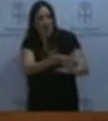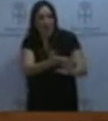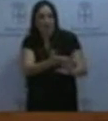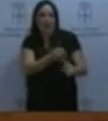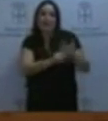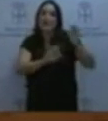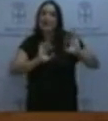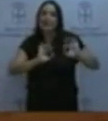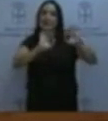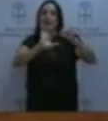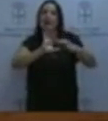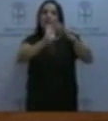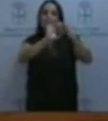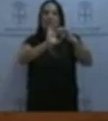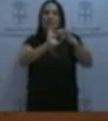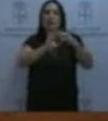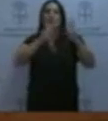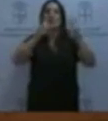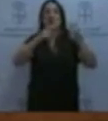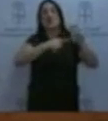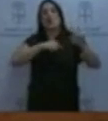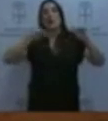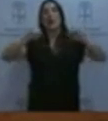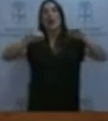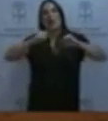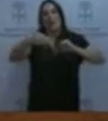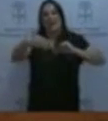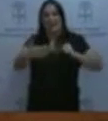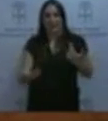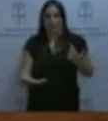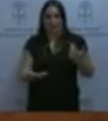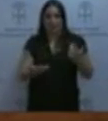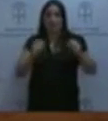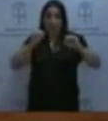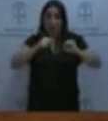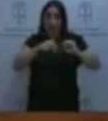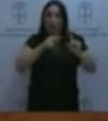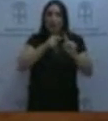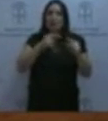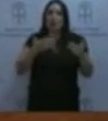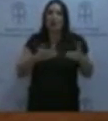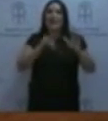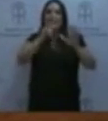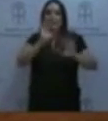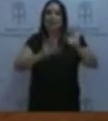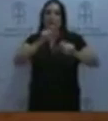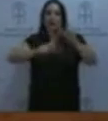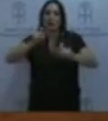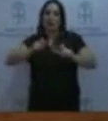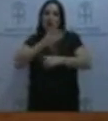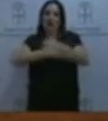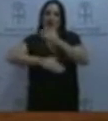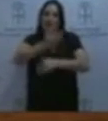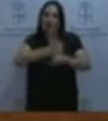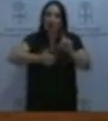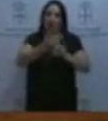en relación al conocido como acuerdillo. El objetivo de este acuerdo era conseguir un 7% de personas con discapacidad